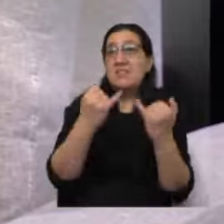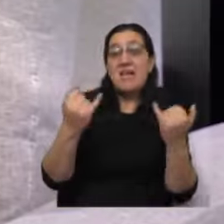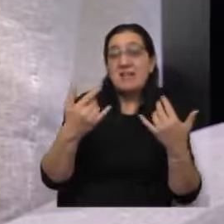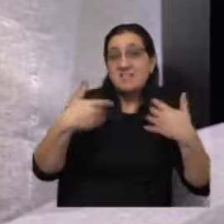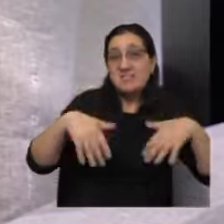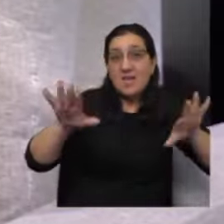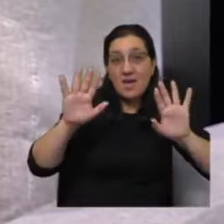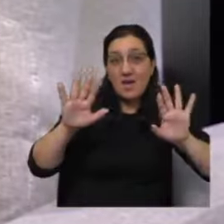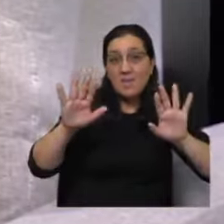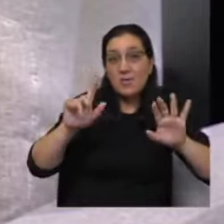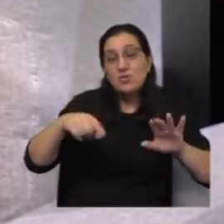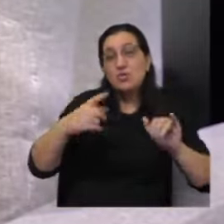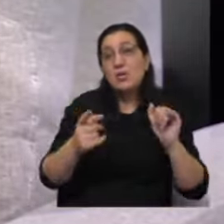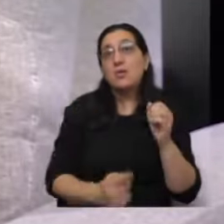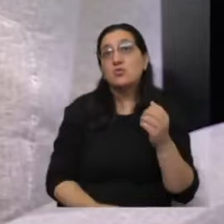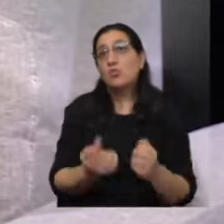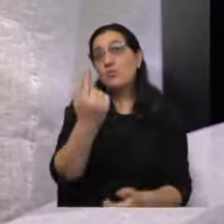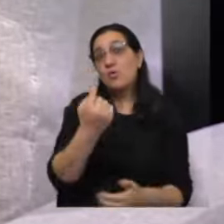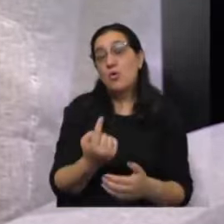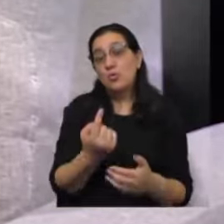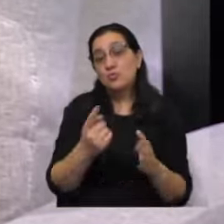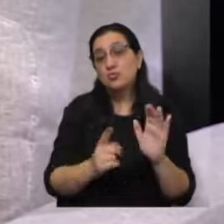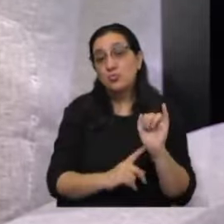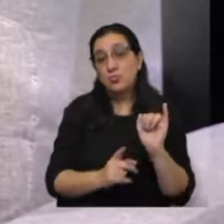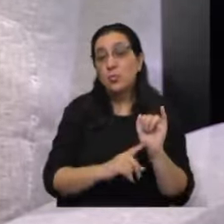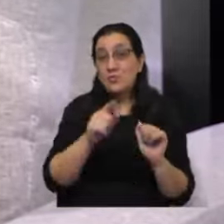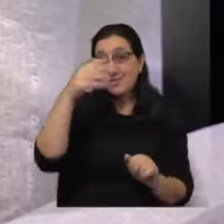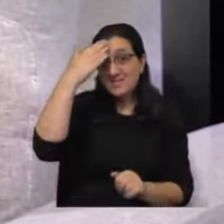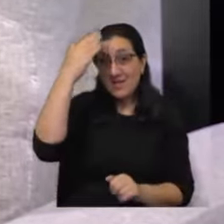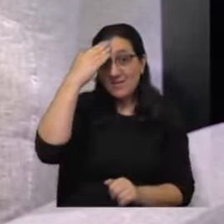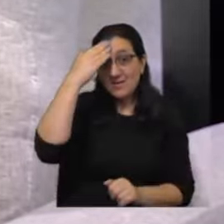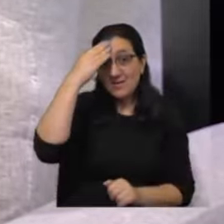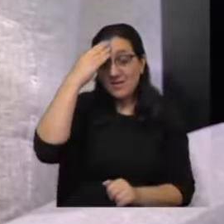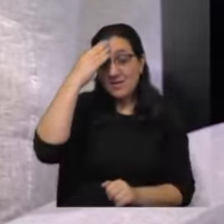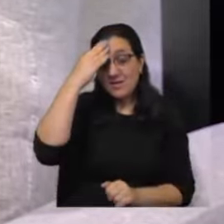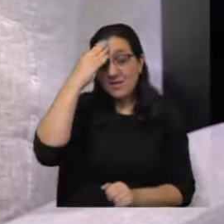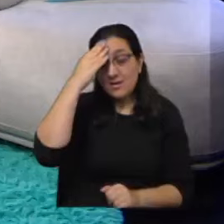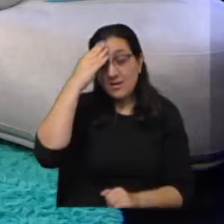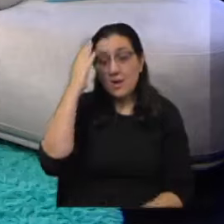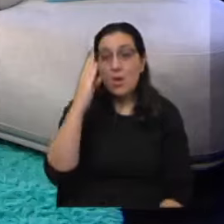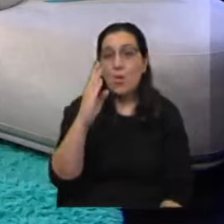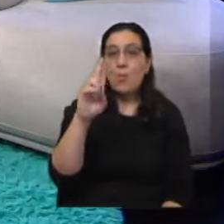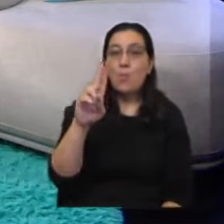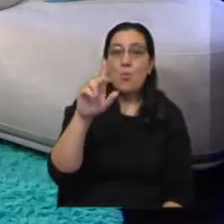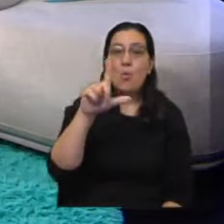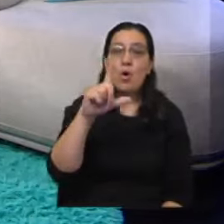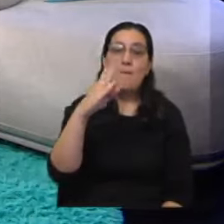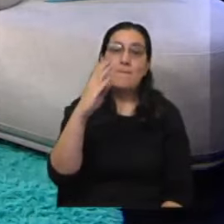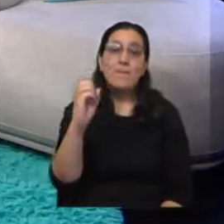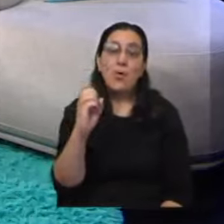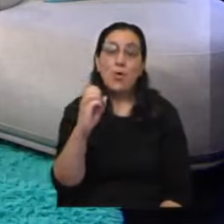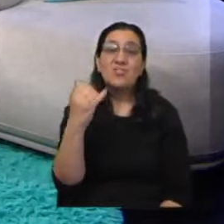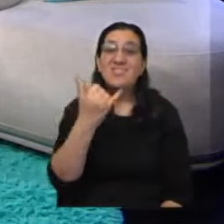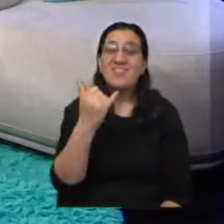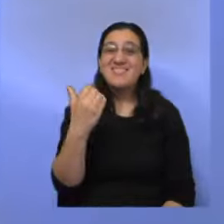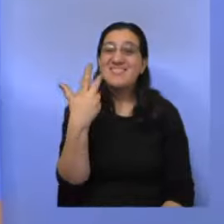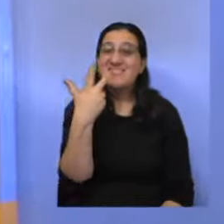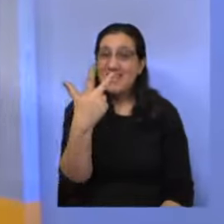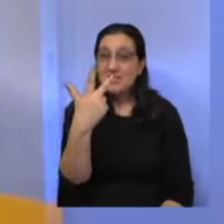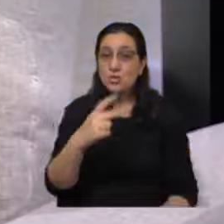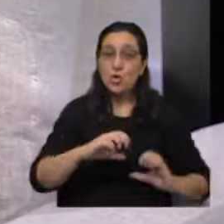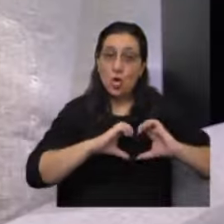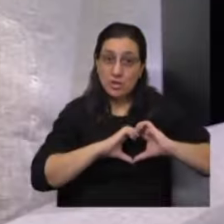porque esto que después queda en YouTube, ¿sabían ustedes que el pulpo tiene tres corazones? ¿Eh? Tiene tres corazones. ¿Cómo va a tener tres